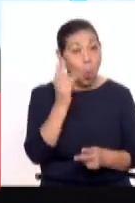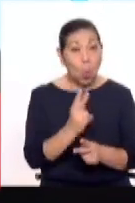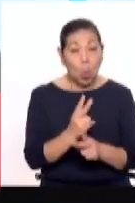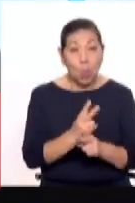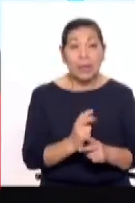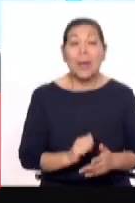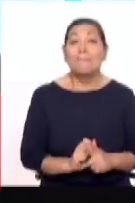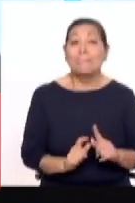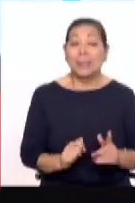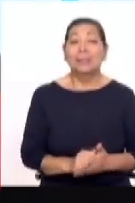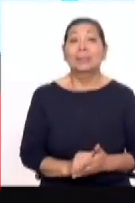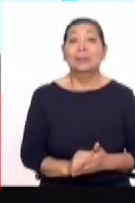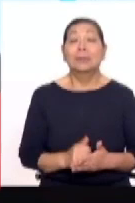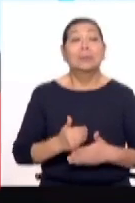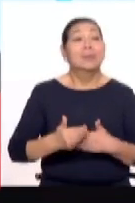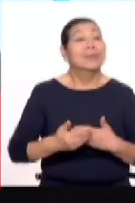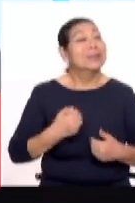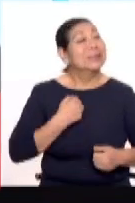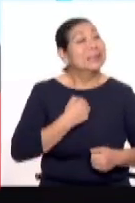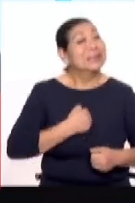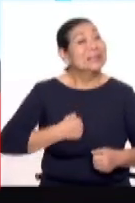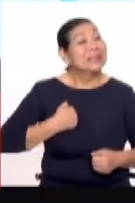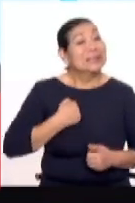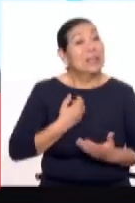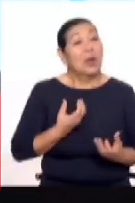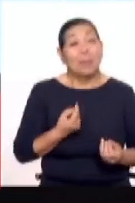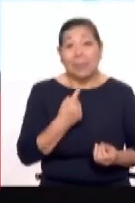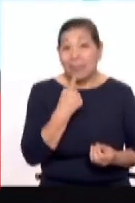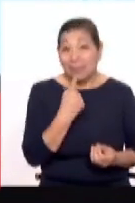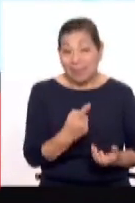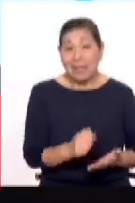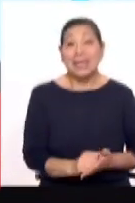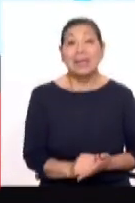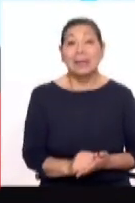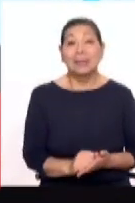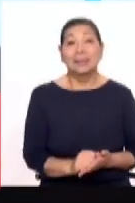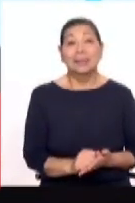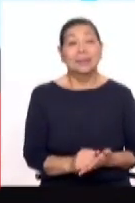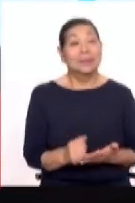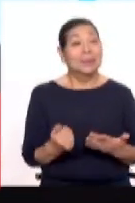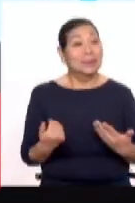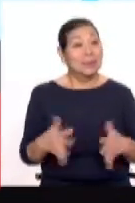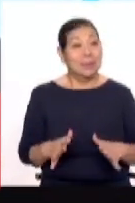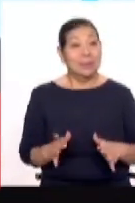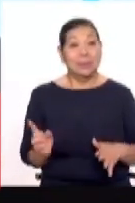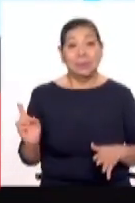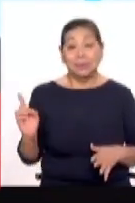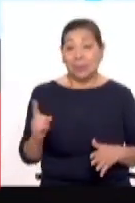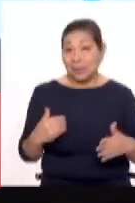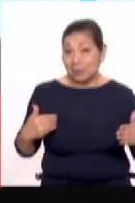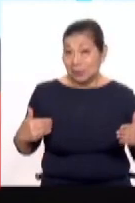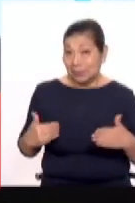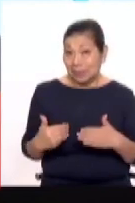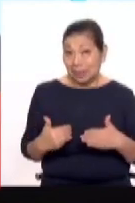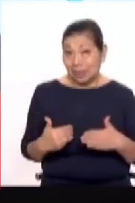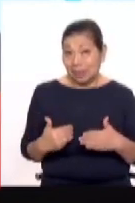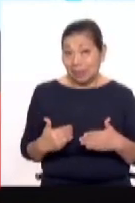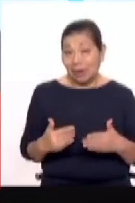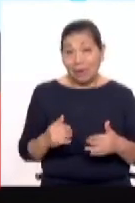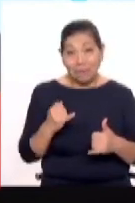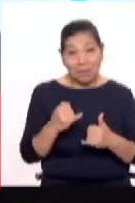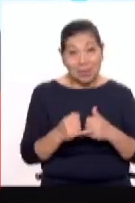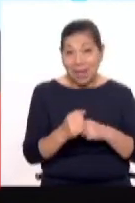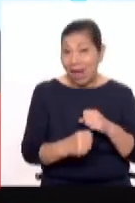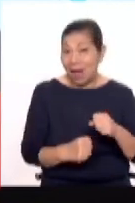cuando ocurren estos sucesos lamentables y que, como bien lo mencionaste, Omar, pues ya estamos muy cercanos a las fiestas de fin de